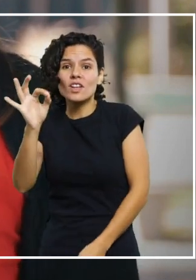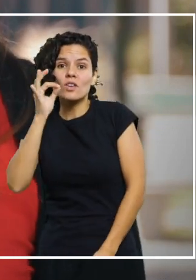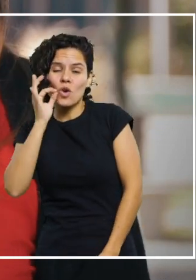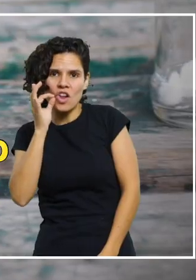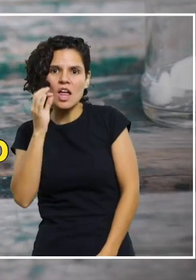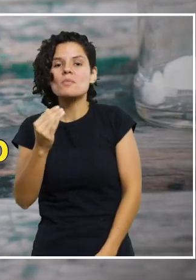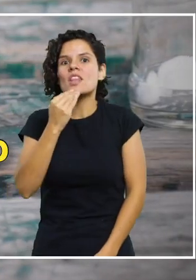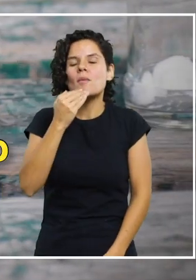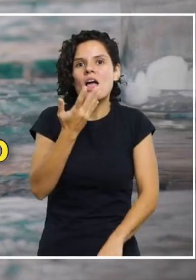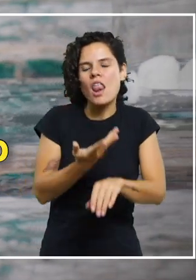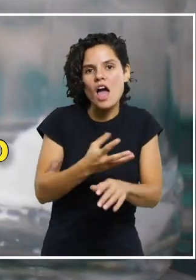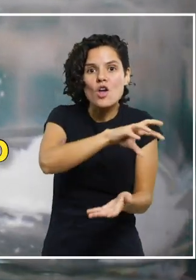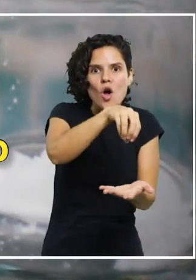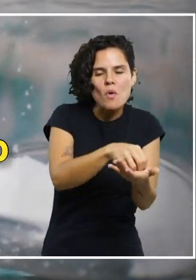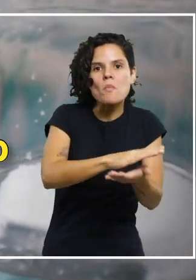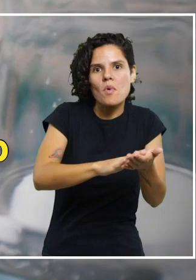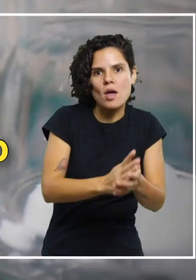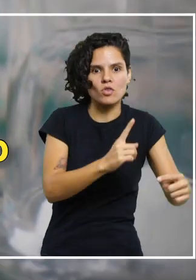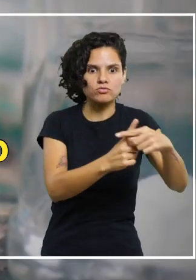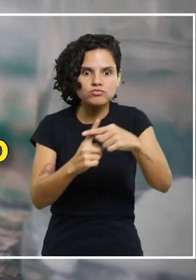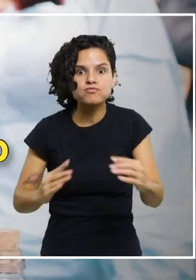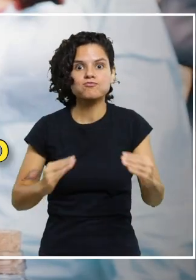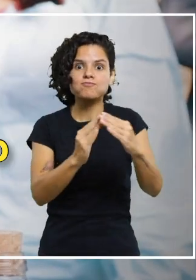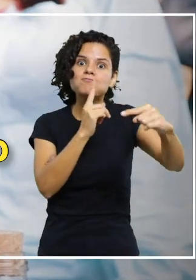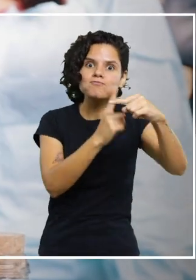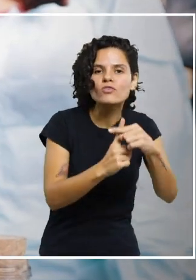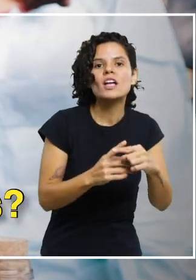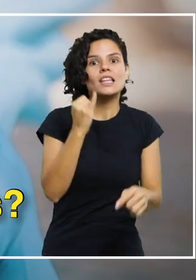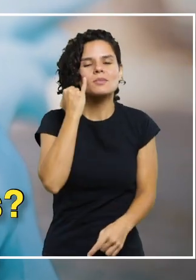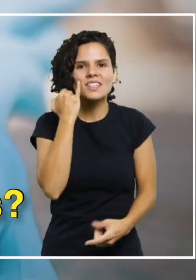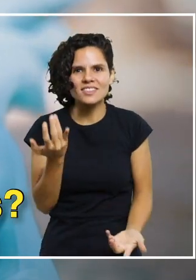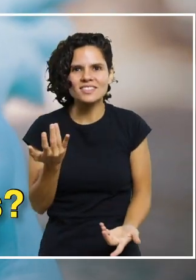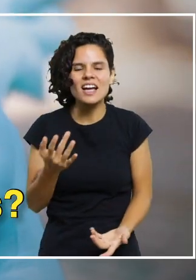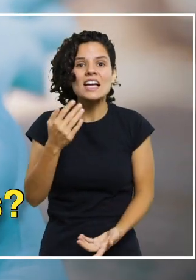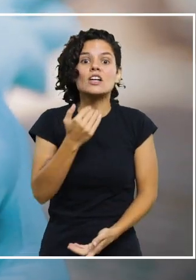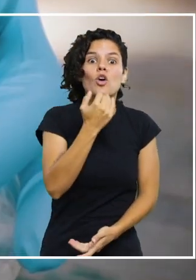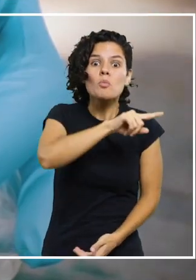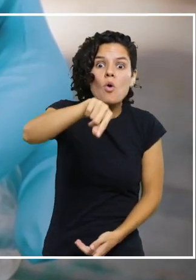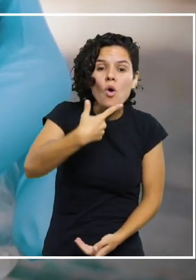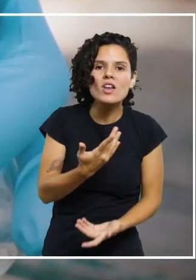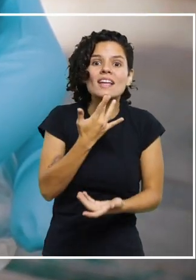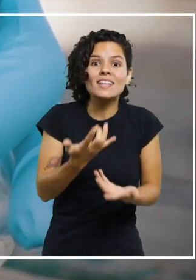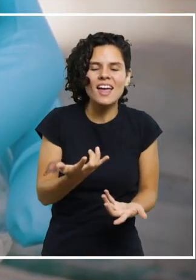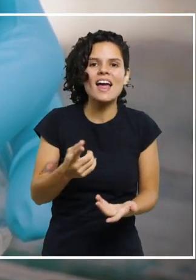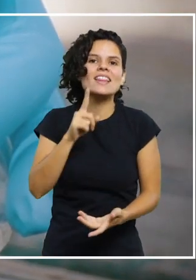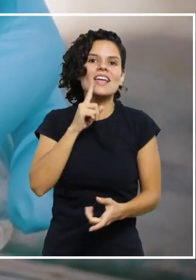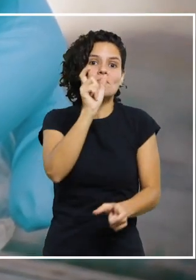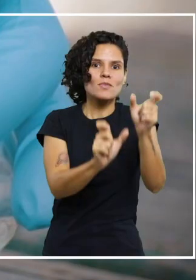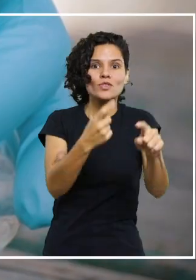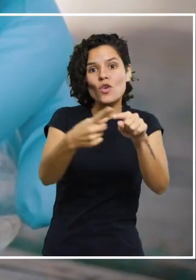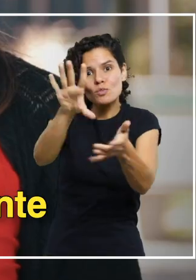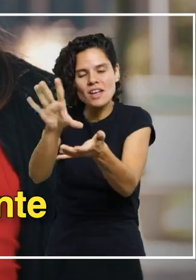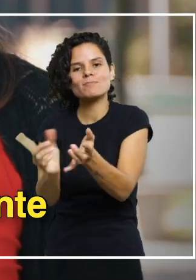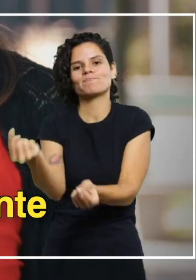Condes, Vitacura, pero también tenemos comunas como Renca, Independencia, Recoleta. ¿Qué tienen en común estas comunas? Que estas comunas tienen además alto índice